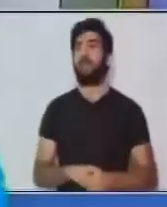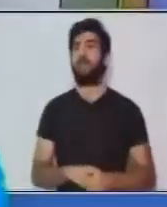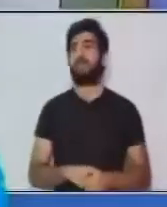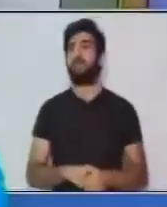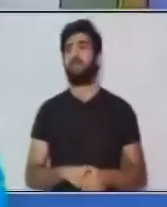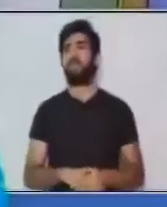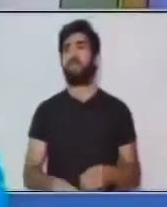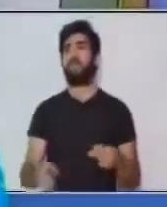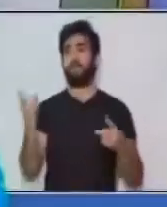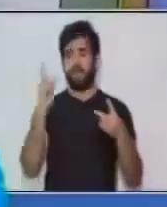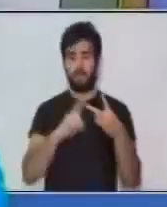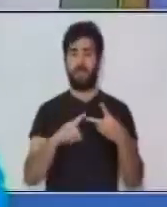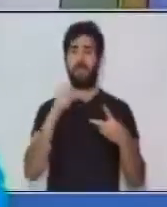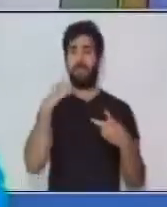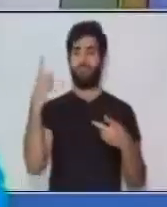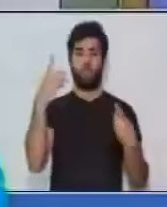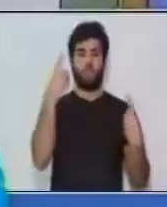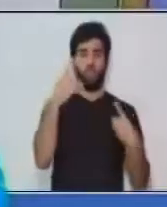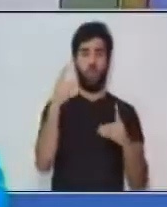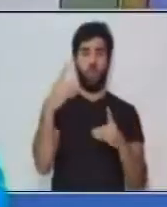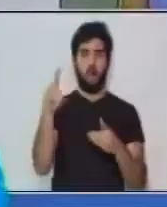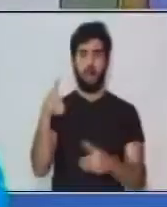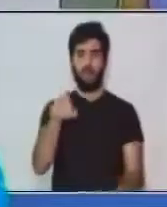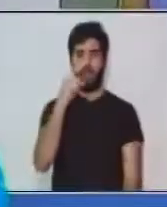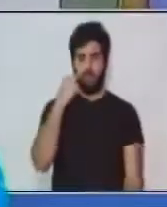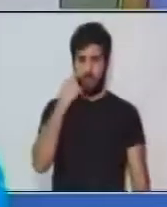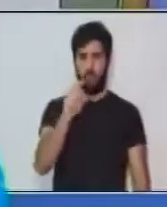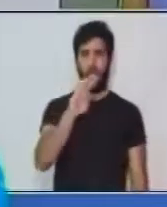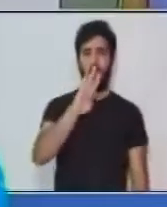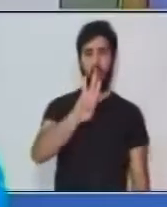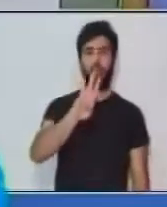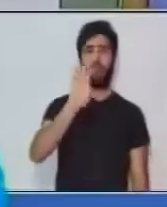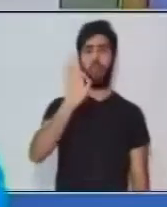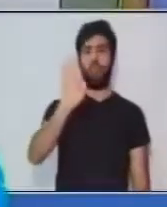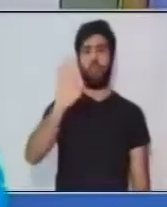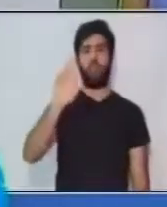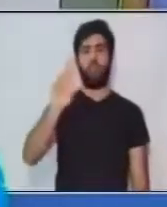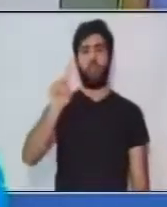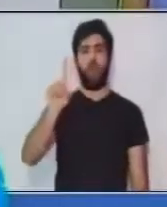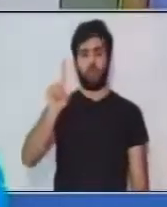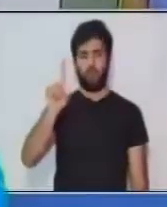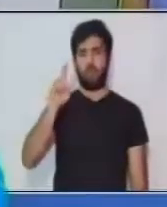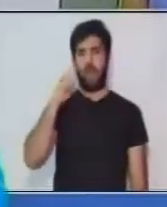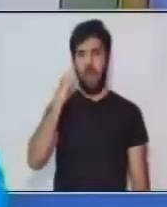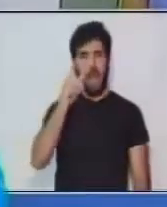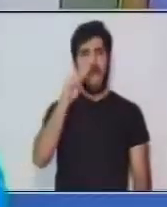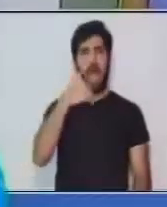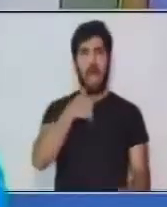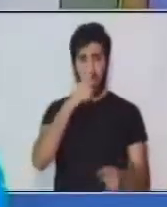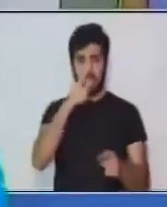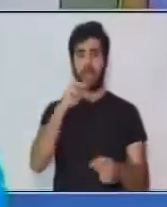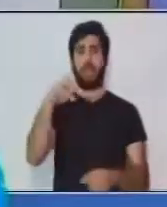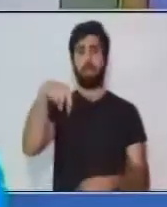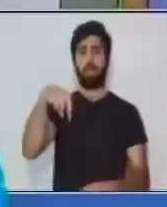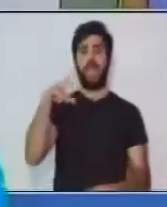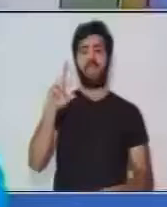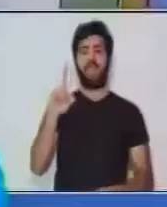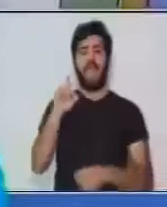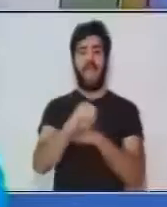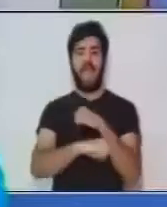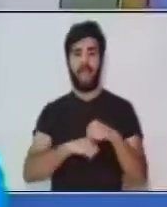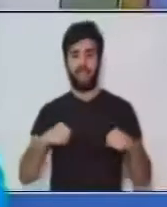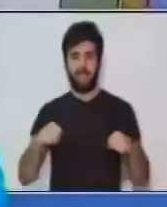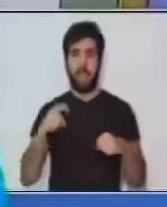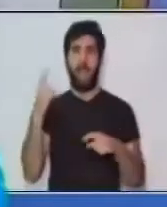de las fuentes tecnológicas todos los documentos en Word que nosotros podamos identificar dentro de la Internet. Los PDF también son